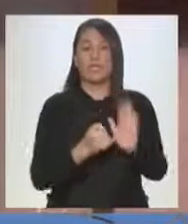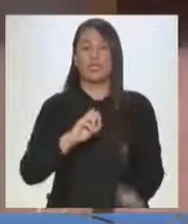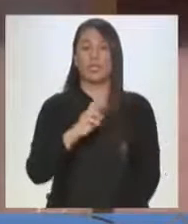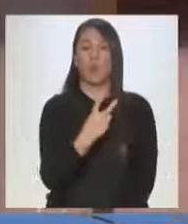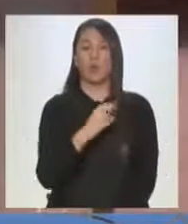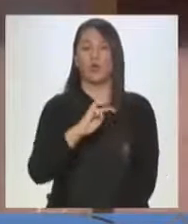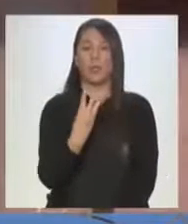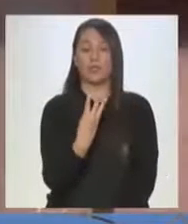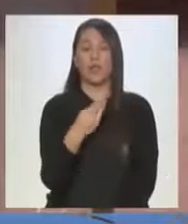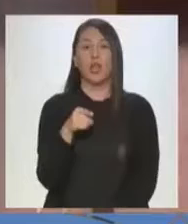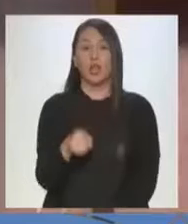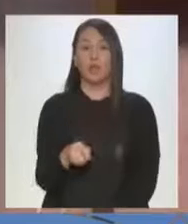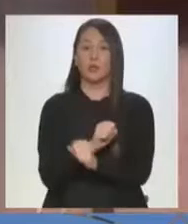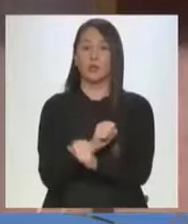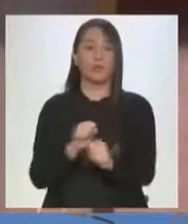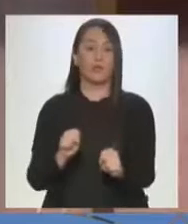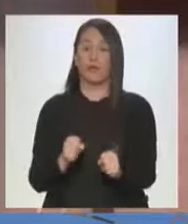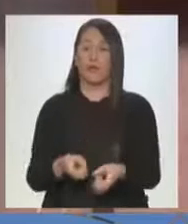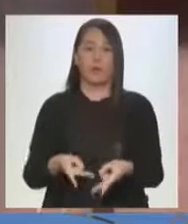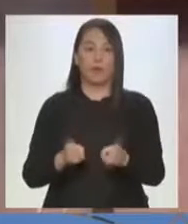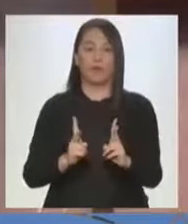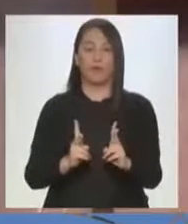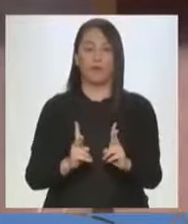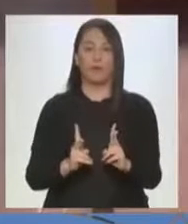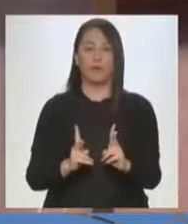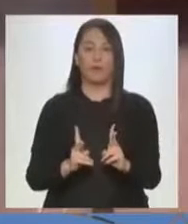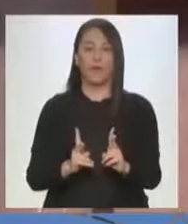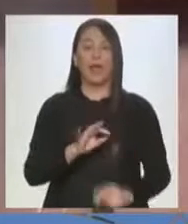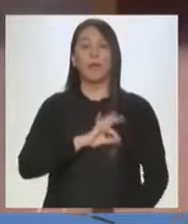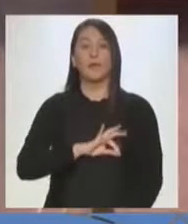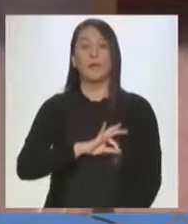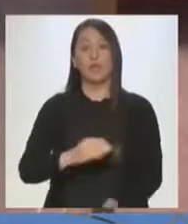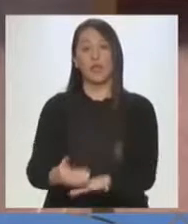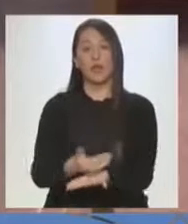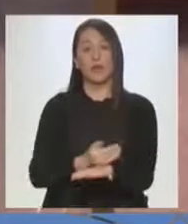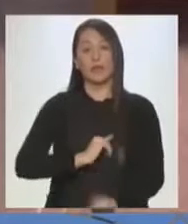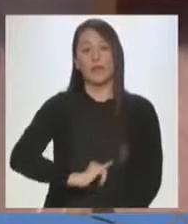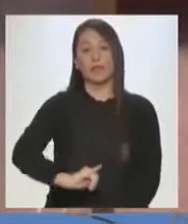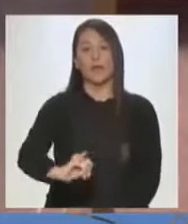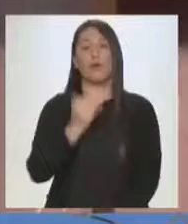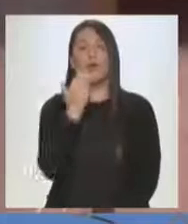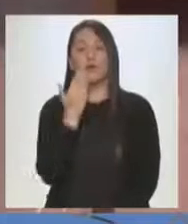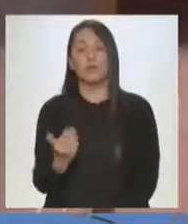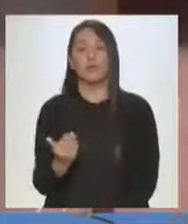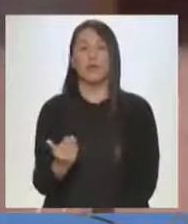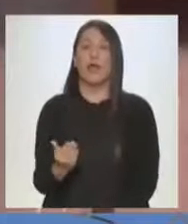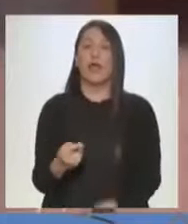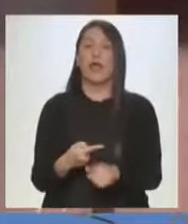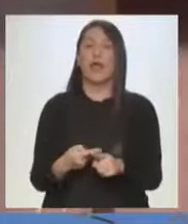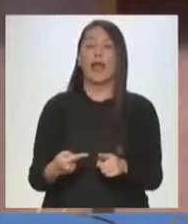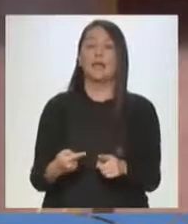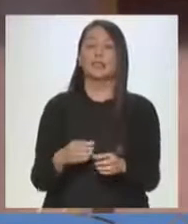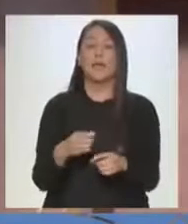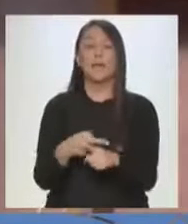2 y 3, lo que lo vuelve incompatible. Cabe destacar que a los pensionados de renta vitalicia, como beneficiarios del bono clase media por 100.000 pesos,